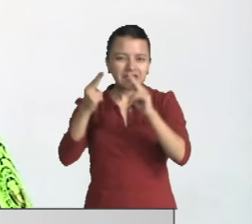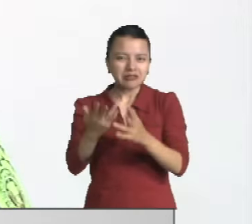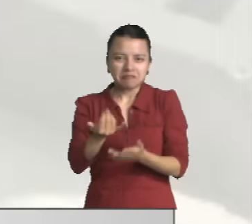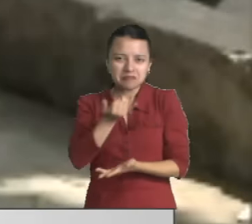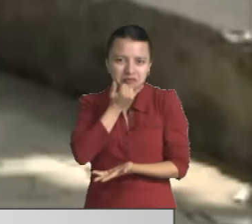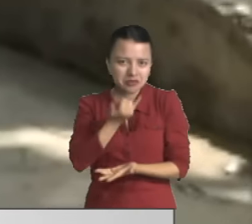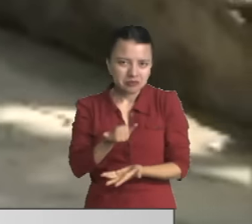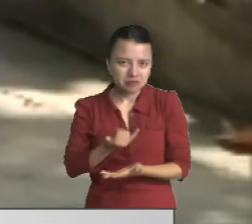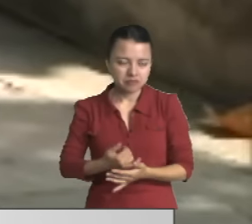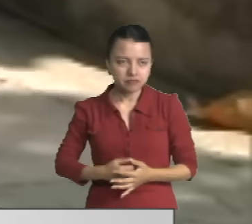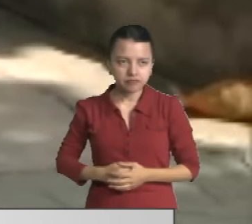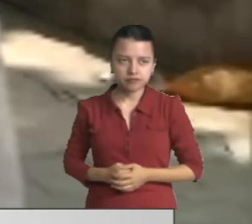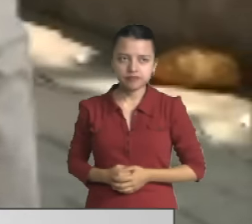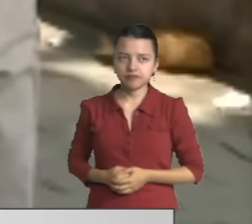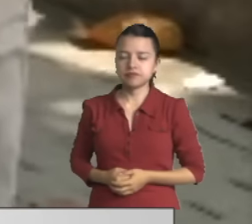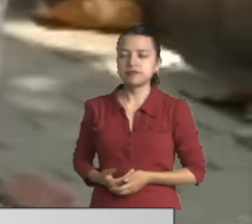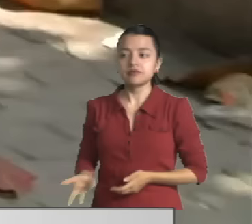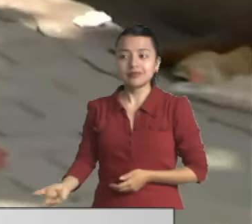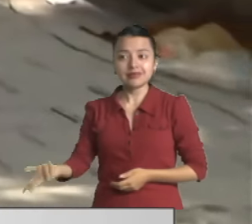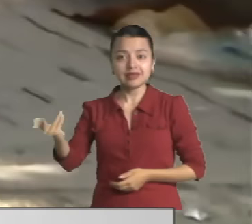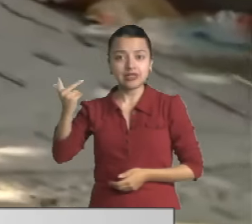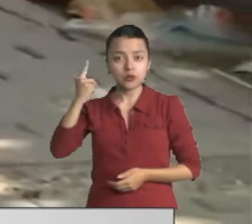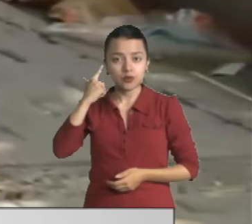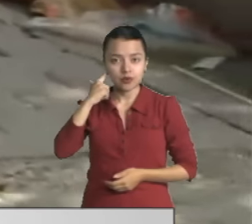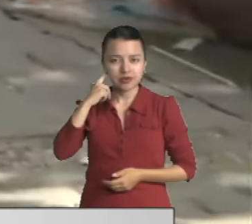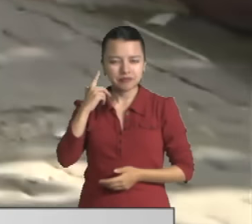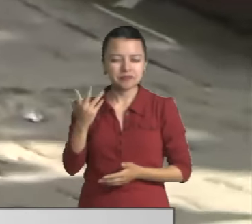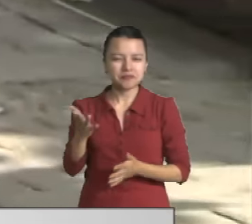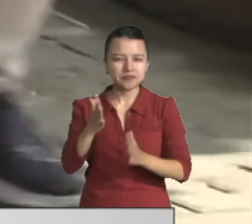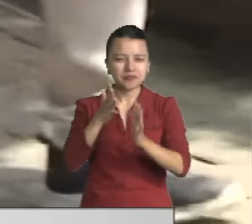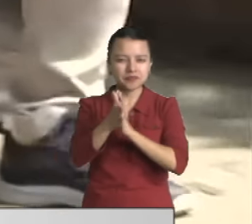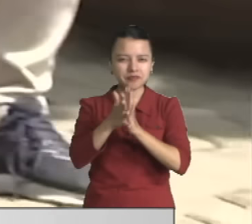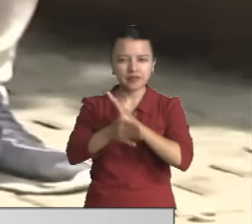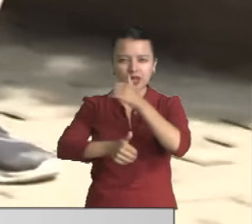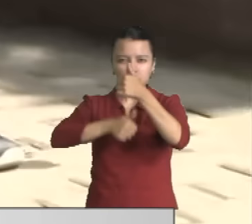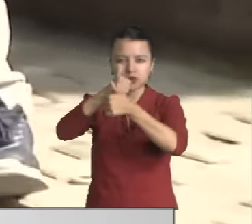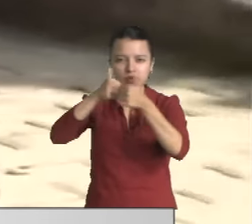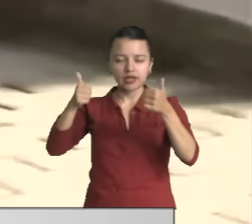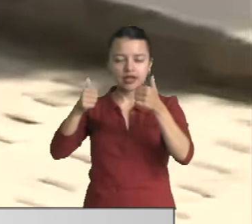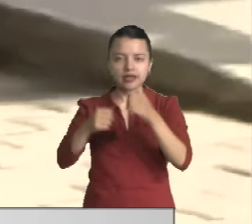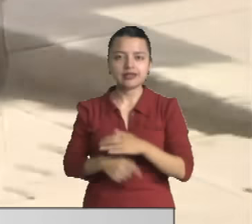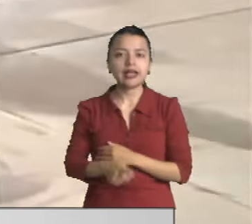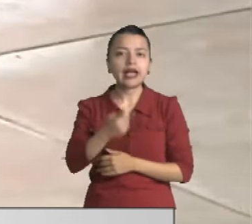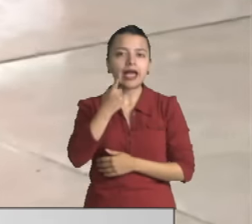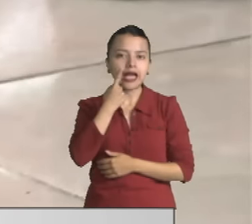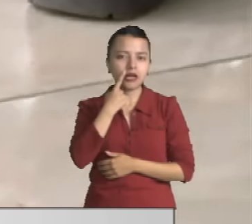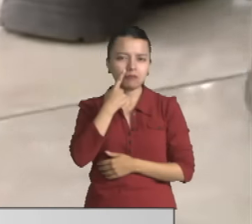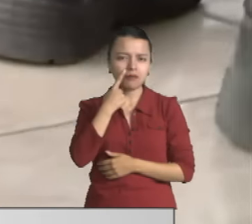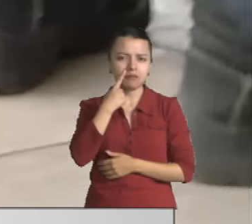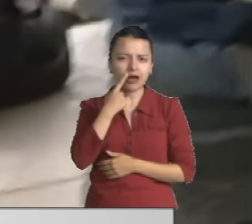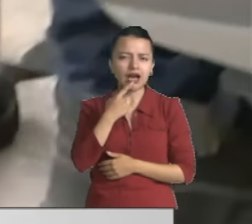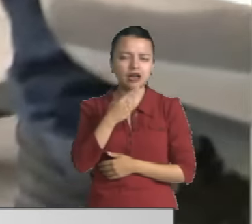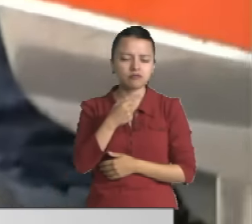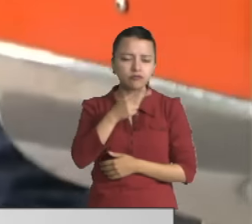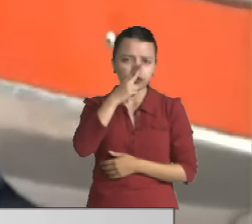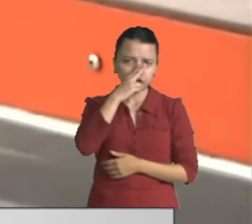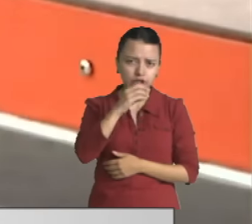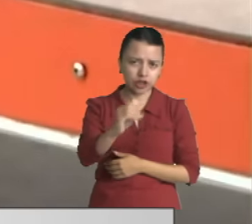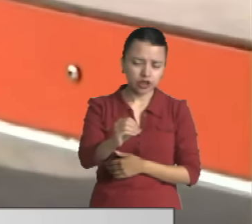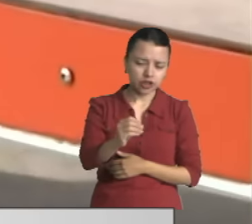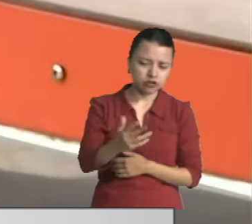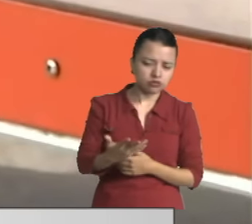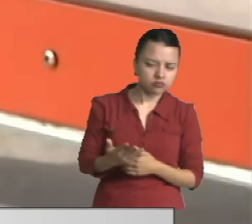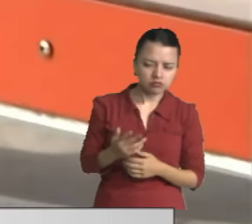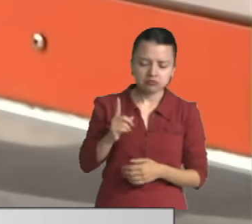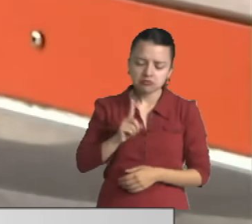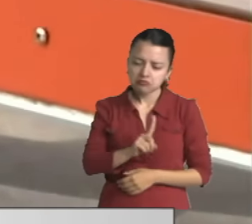fueron los hechos. Según la información recolectada por las autoridades, el padre de la menor, quien estaba separado desde hace un tiempo de la mujer, fue